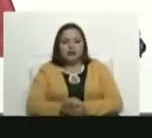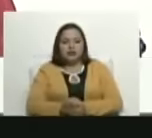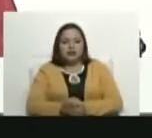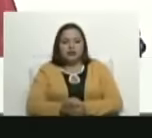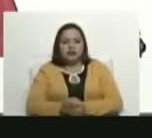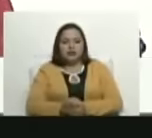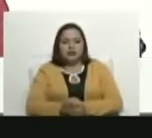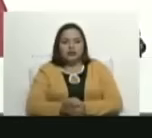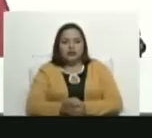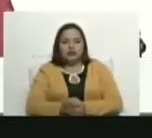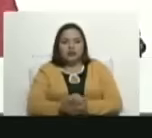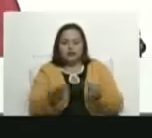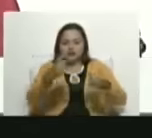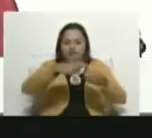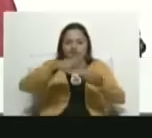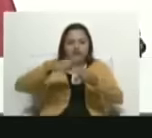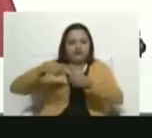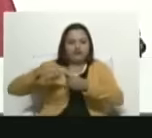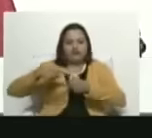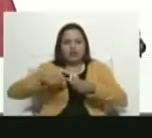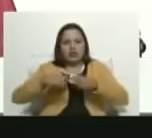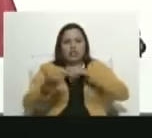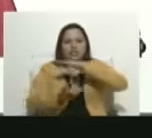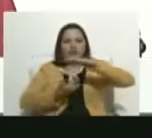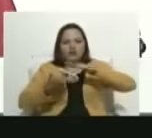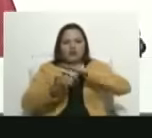suma, adhesiones